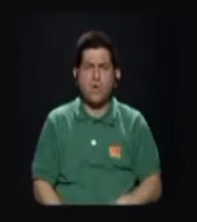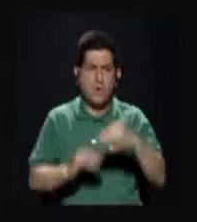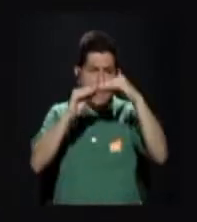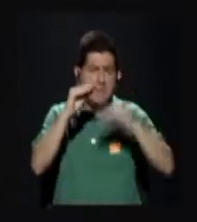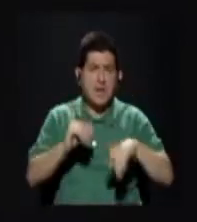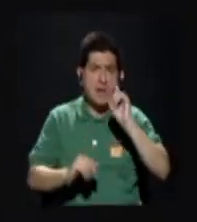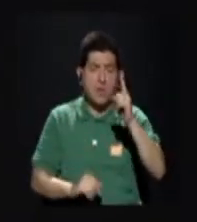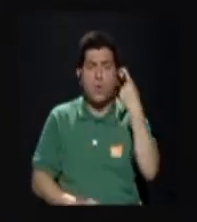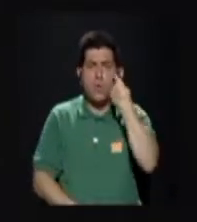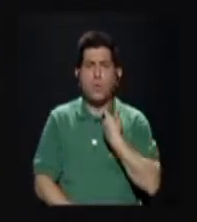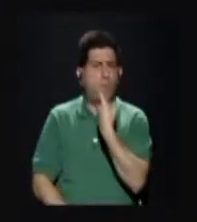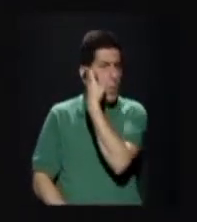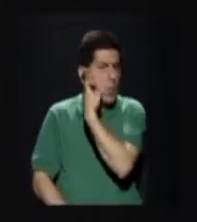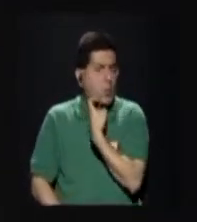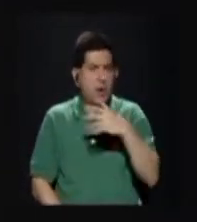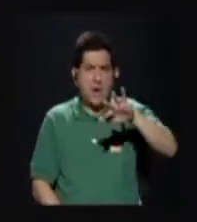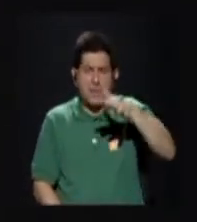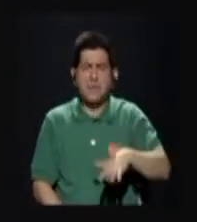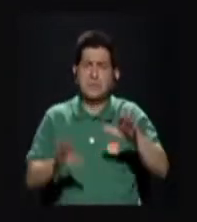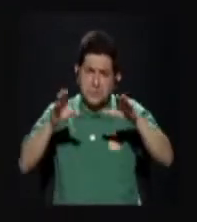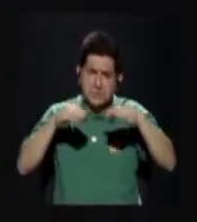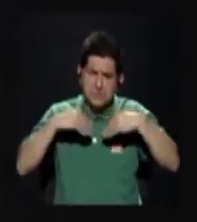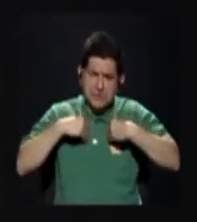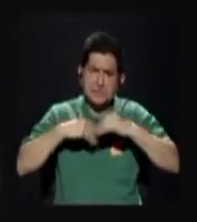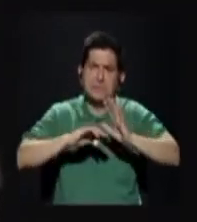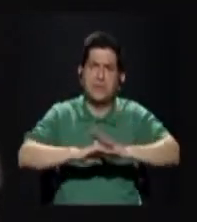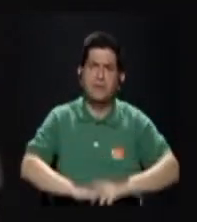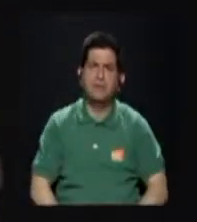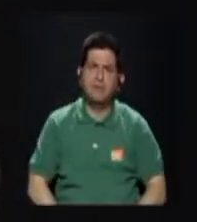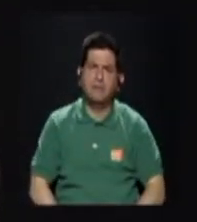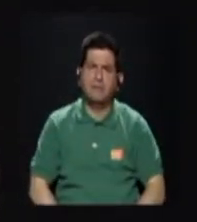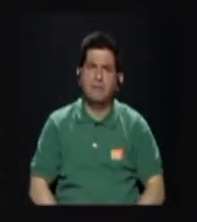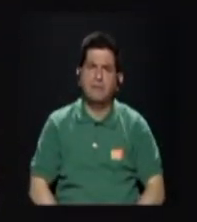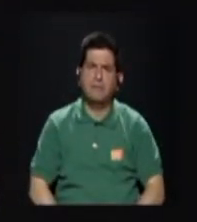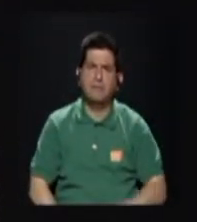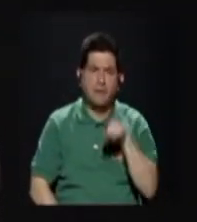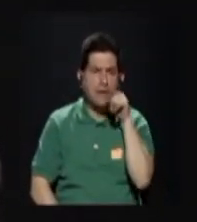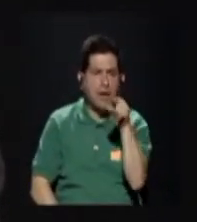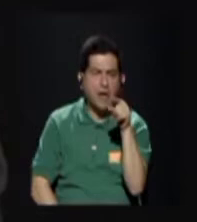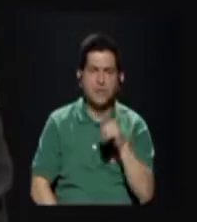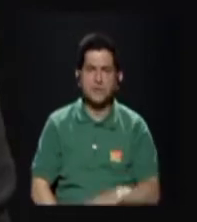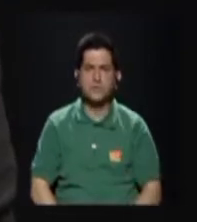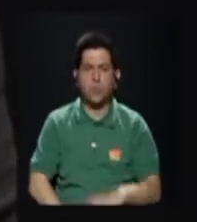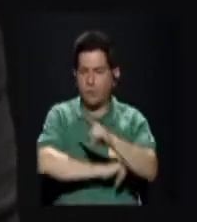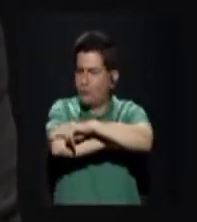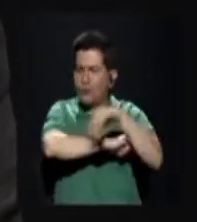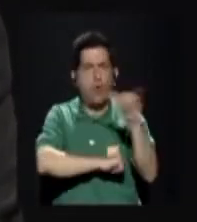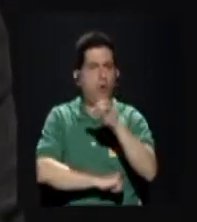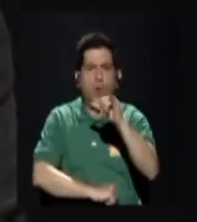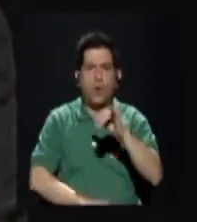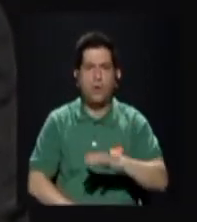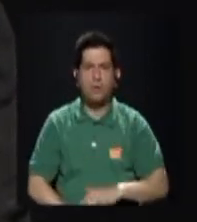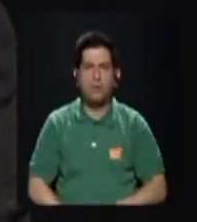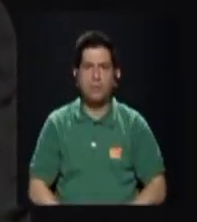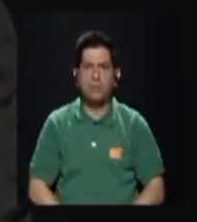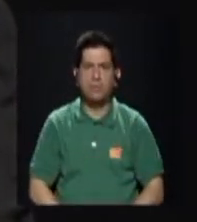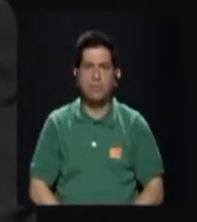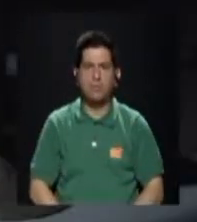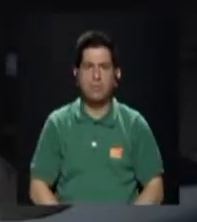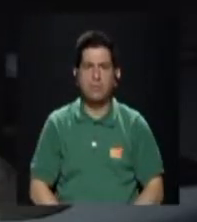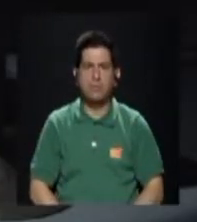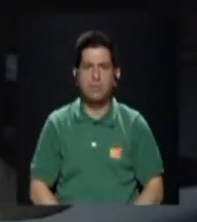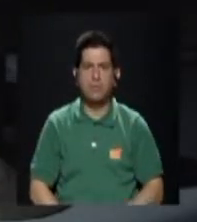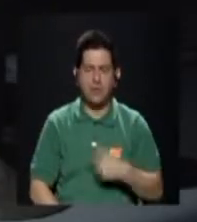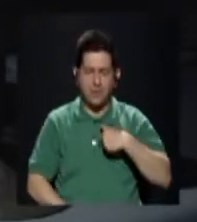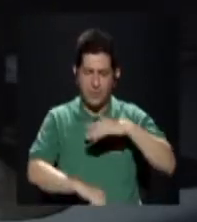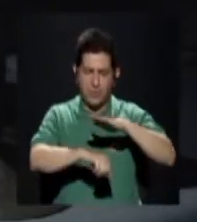navajilla, que es más o menos aceptable. Eso es un robo. Ahí me